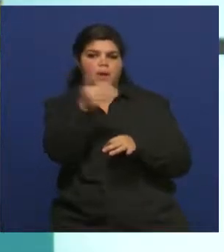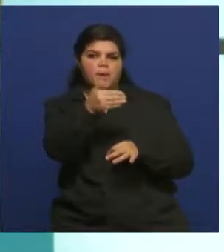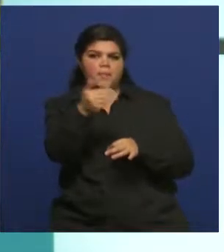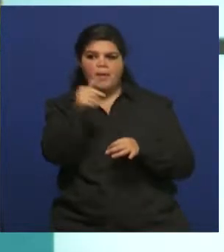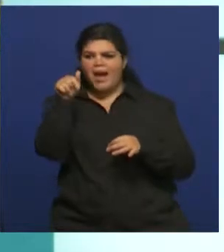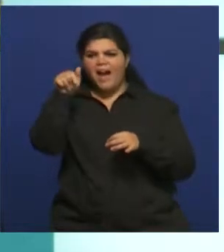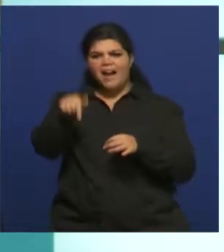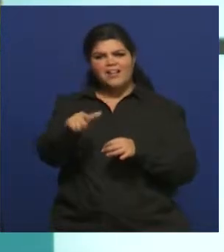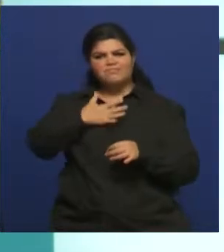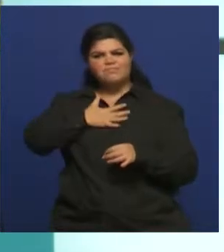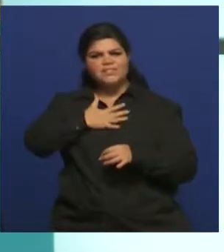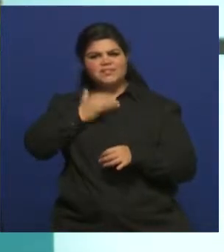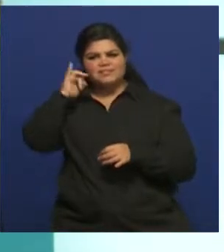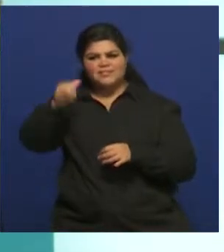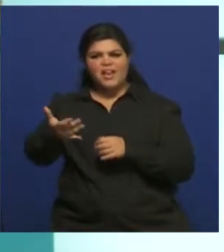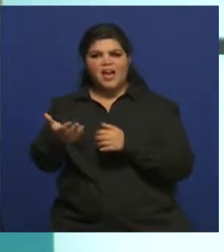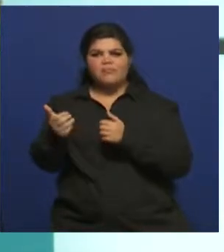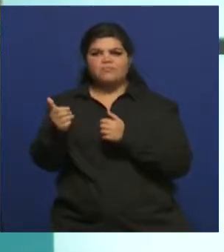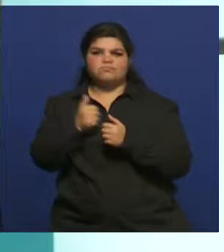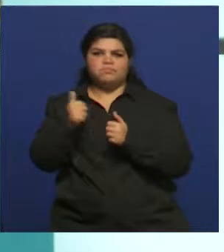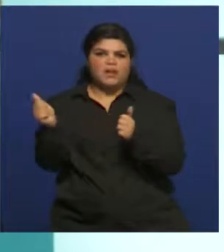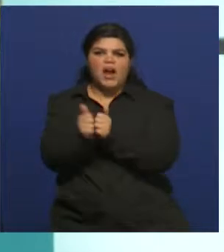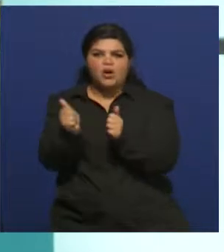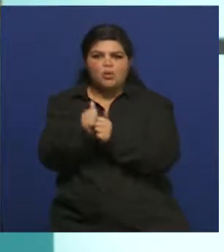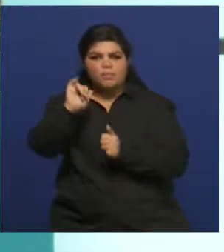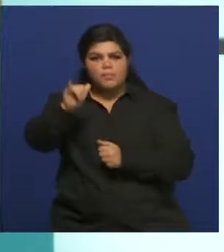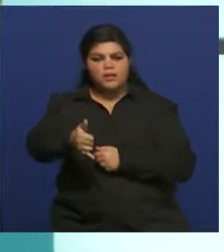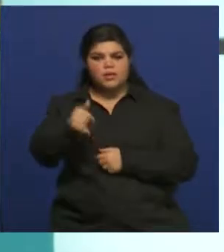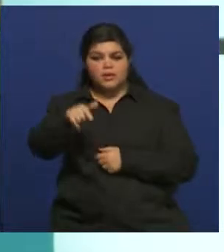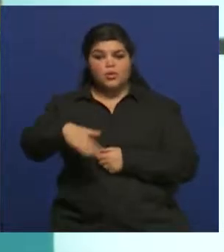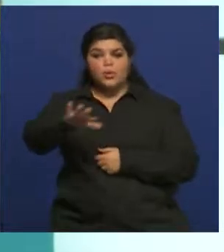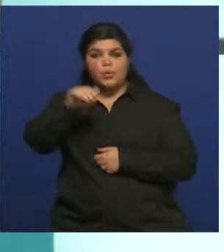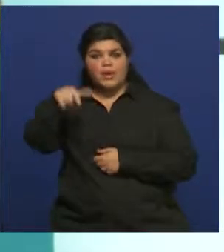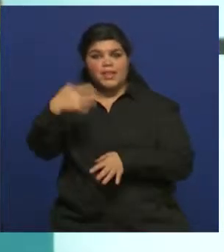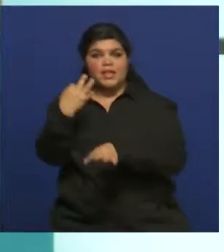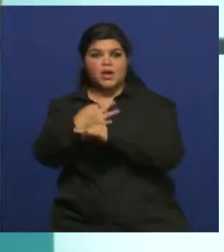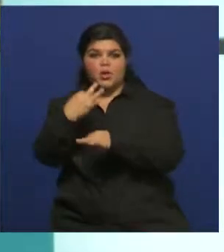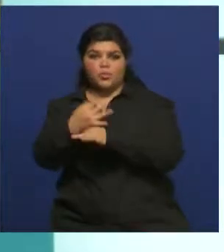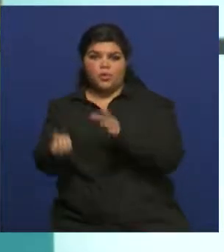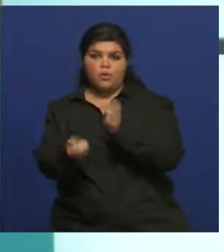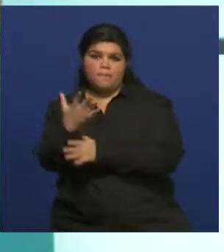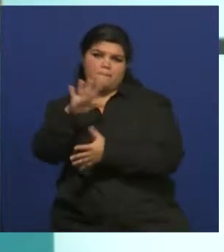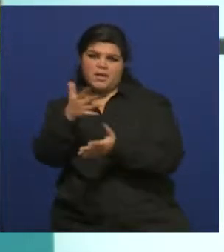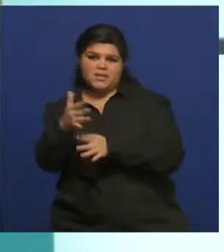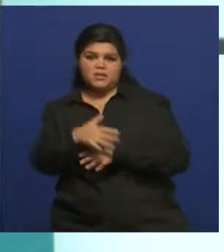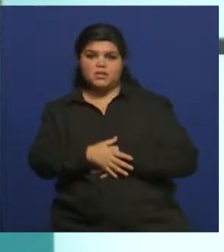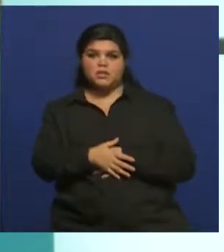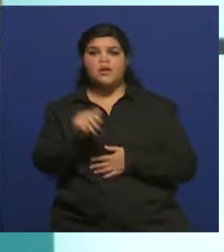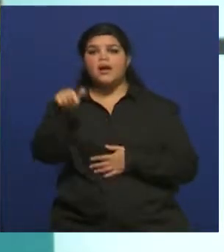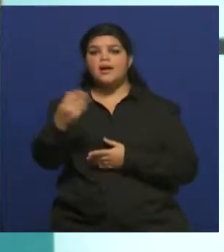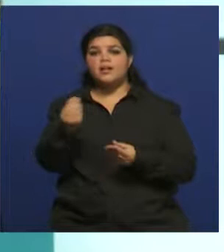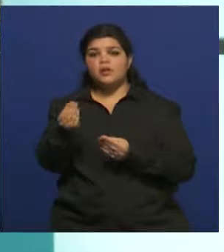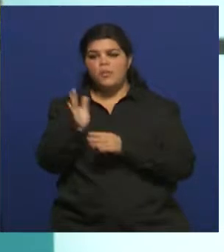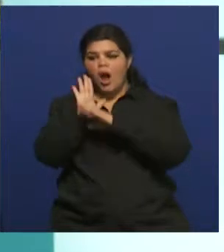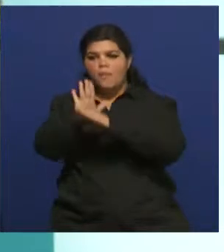este colegio se sentían contenidos, en esta fundación que funciona como un colegio, se sentían contenidos y que, bueno, sentían el apoyo